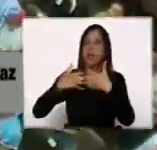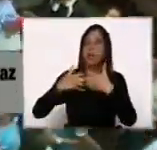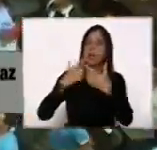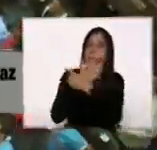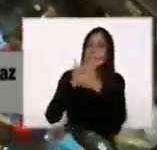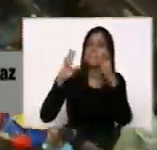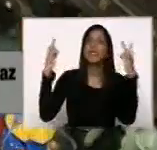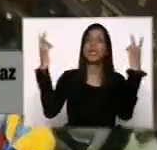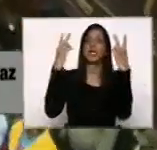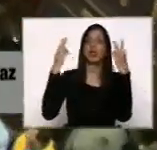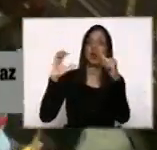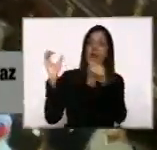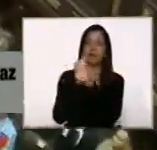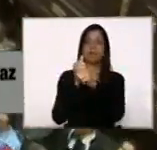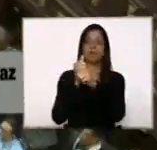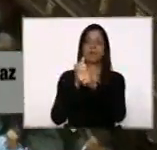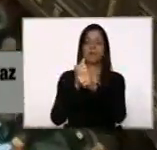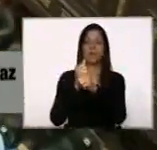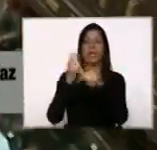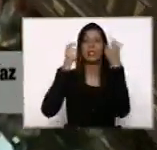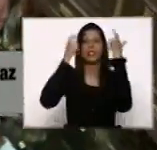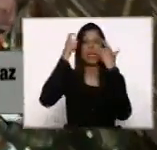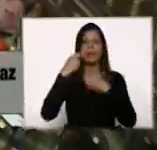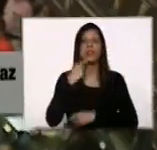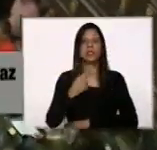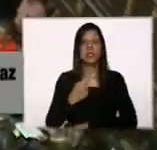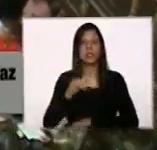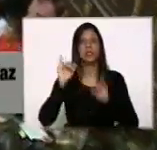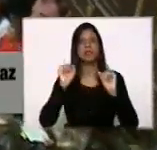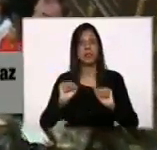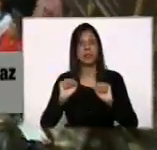nos dijo el comandante Chávez,